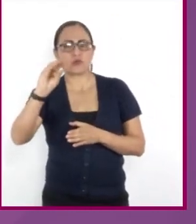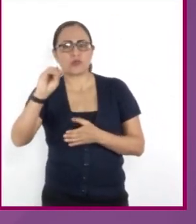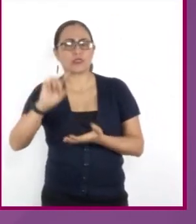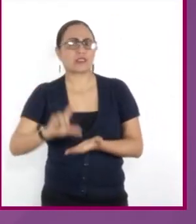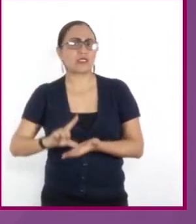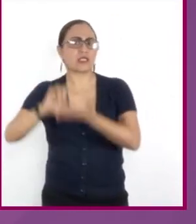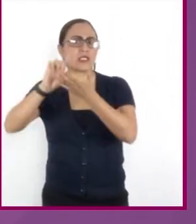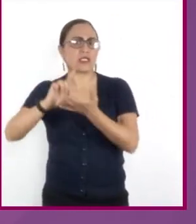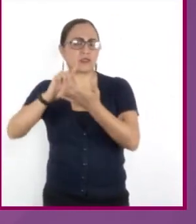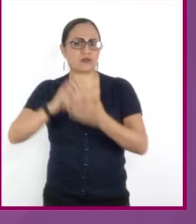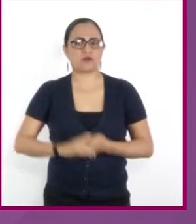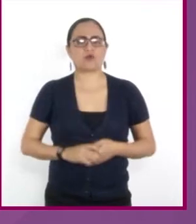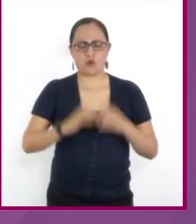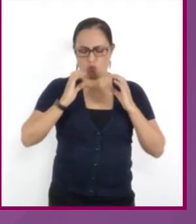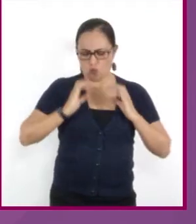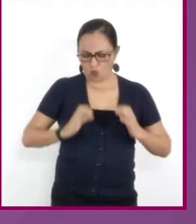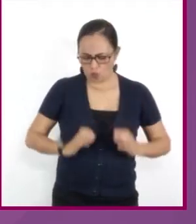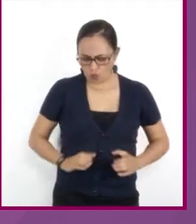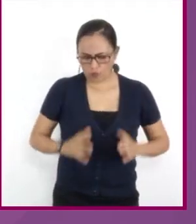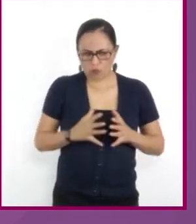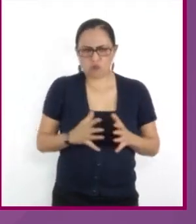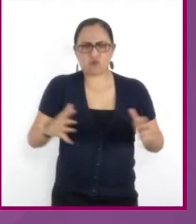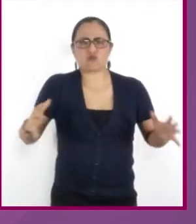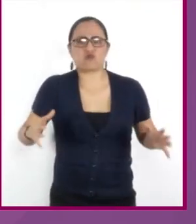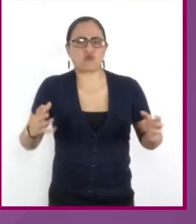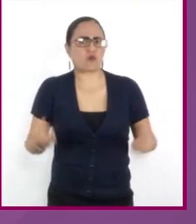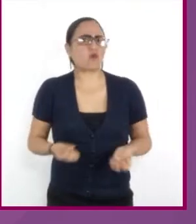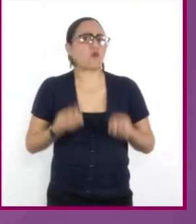¿Cuál es el volumen de ese cuerpo?